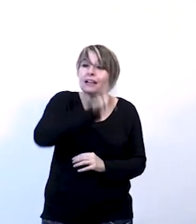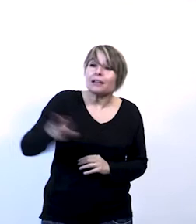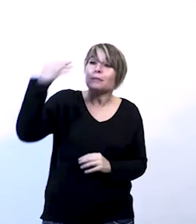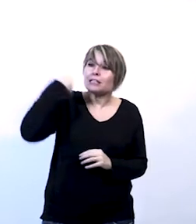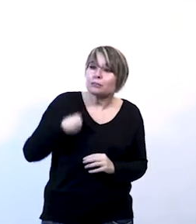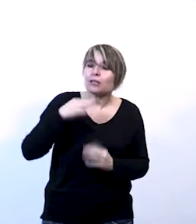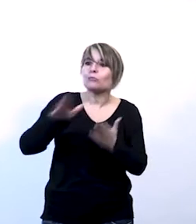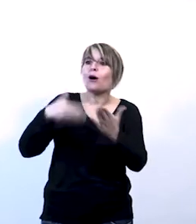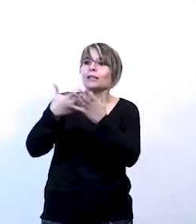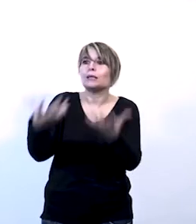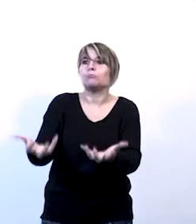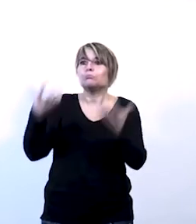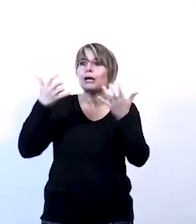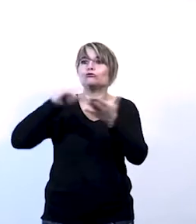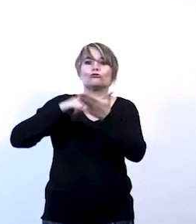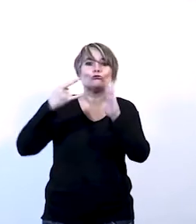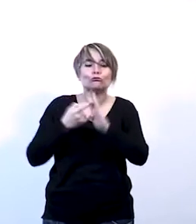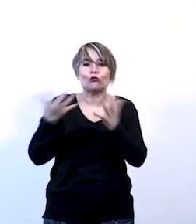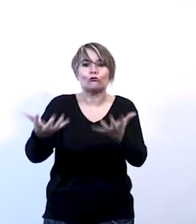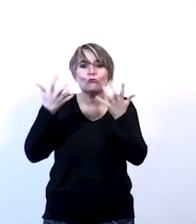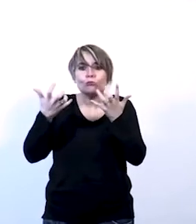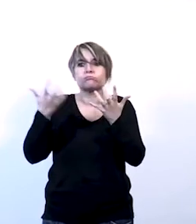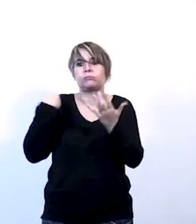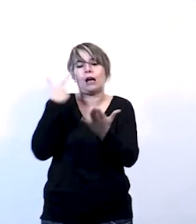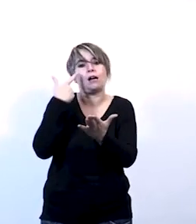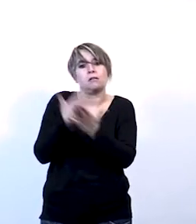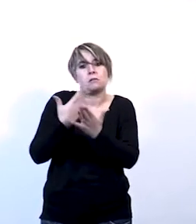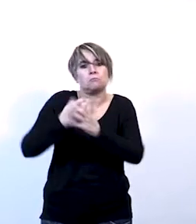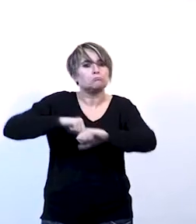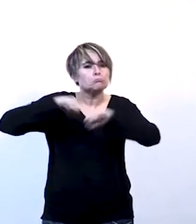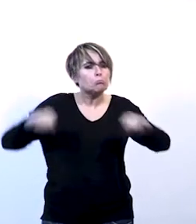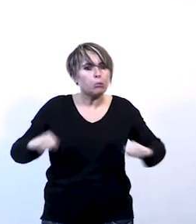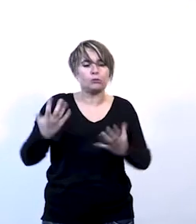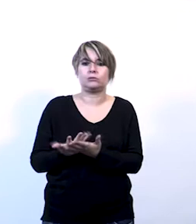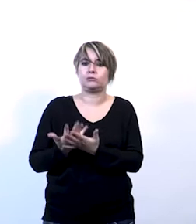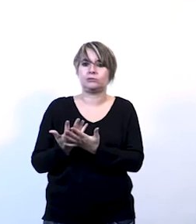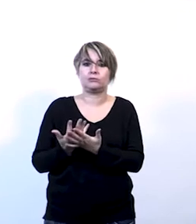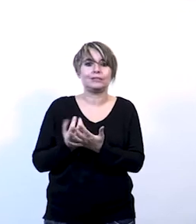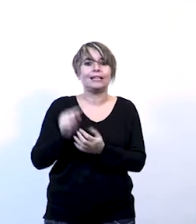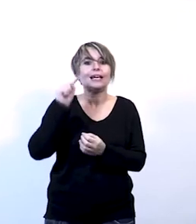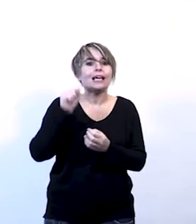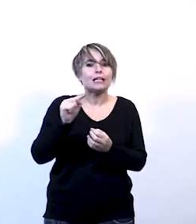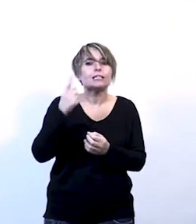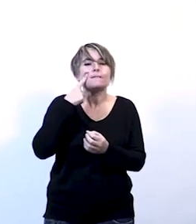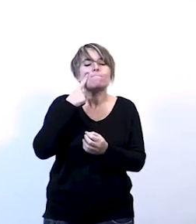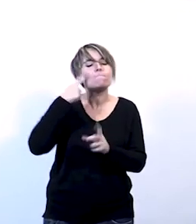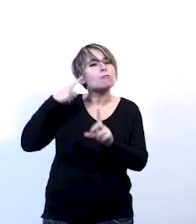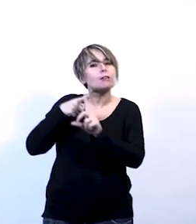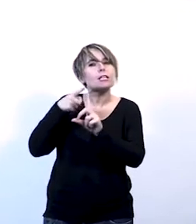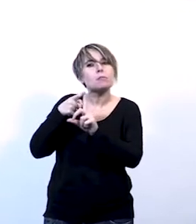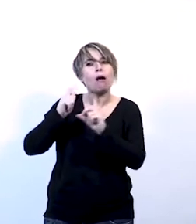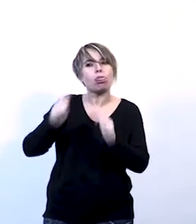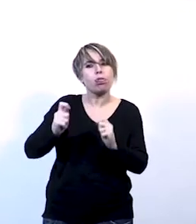que encontramos hasta que la alternativa la encontremos. Una de las cosas es ser